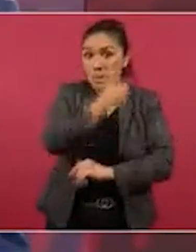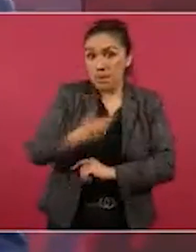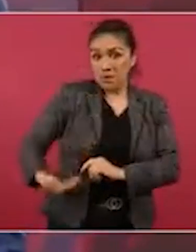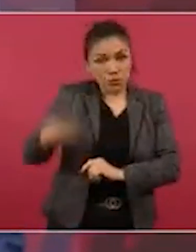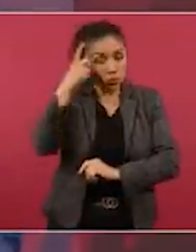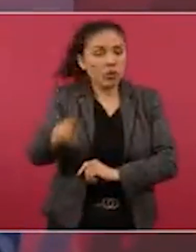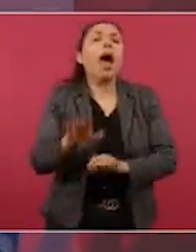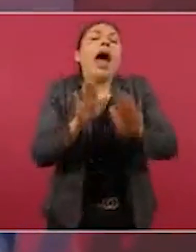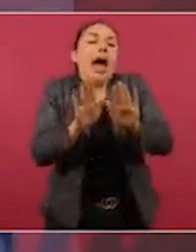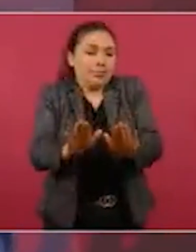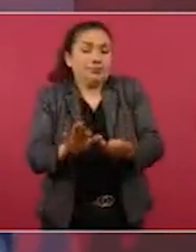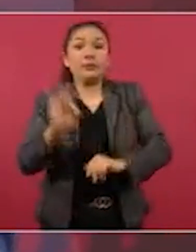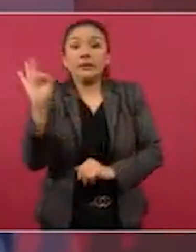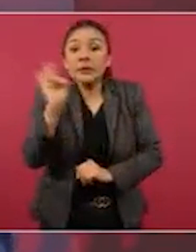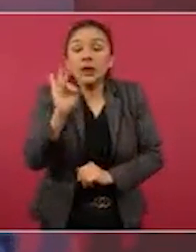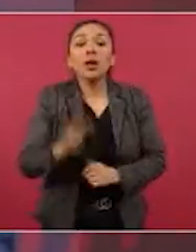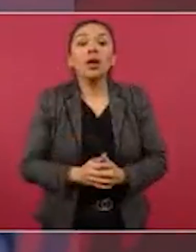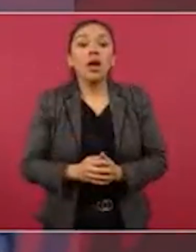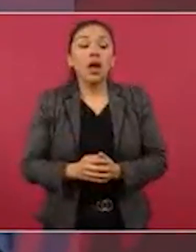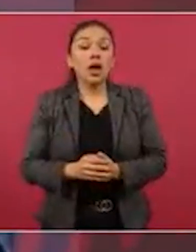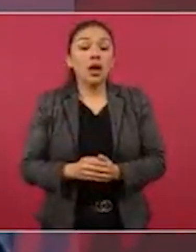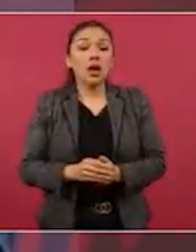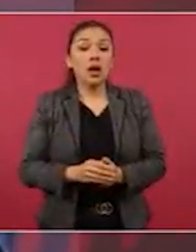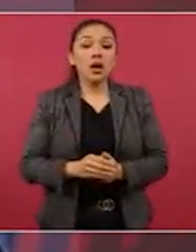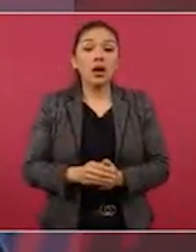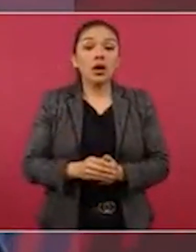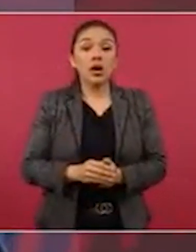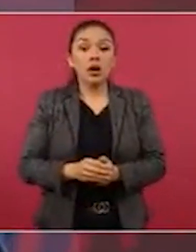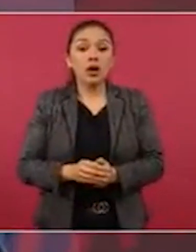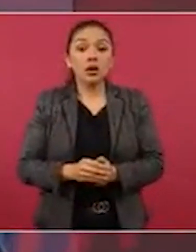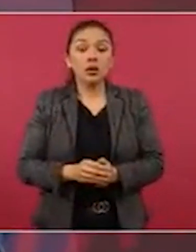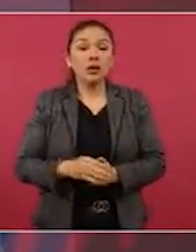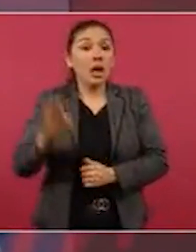está cerca de llegar a un encuentro con jubilados y activos y cuando eso llegue invitará a los medios para atestiguar el momento.